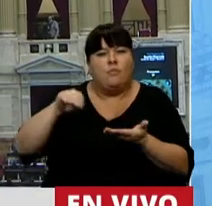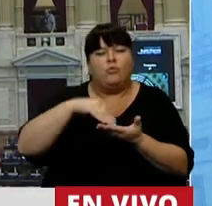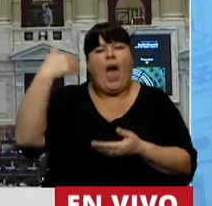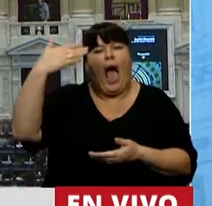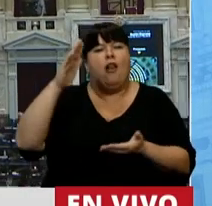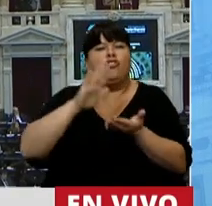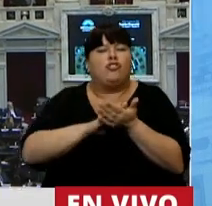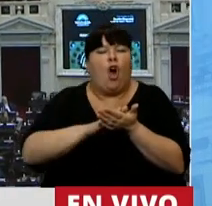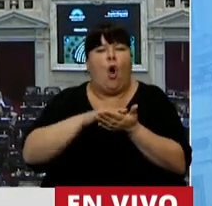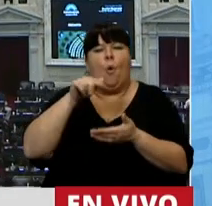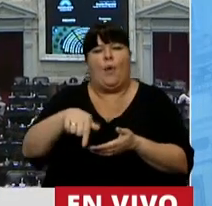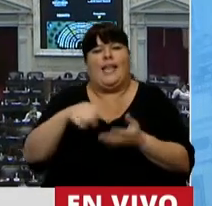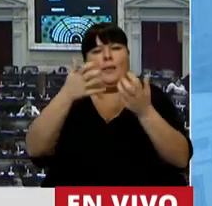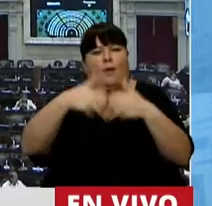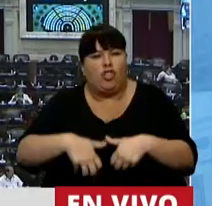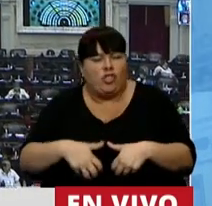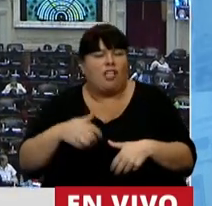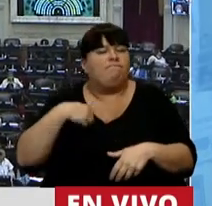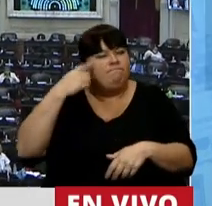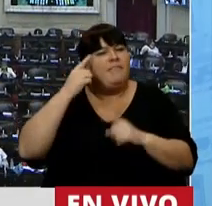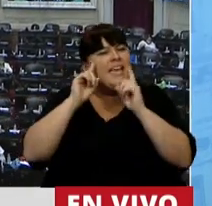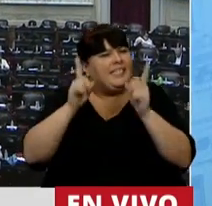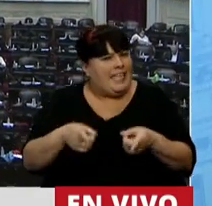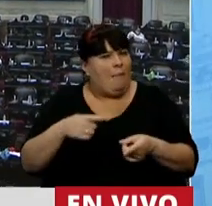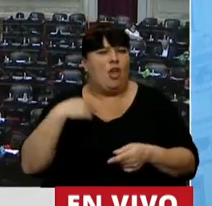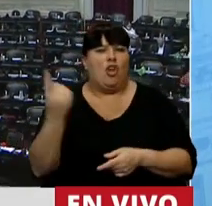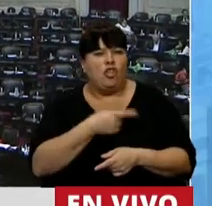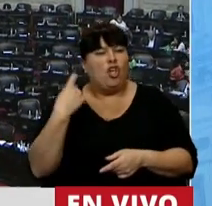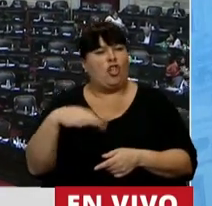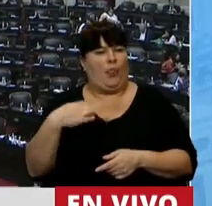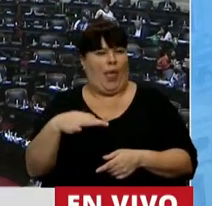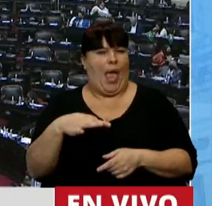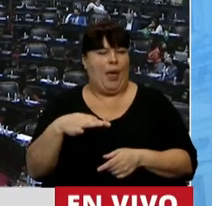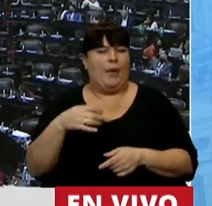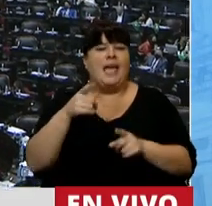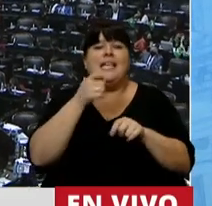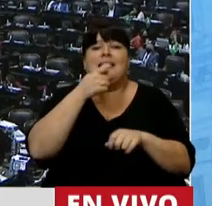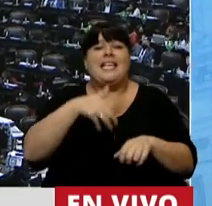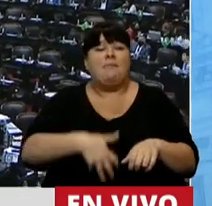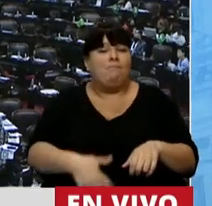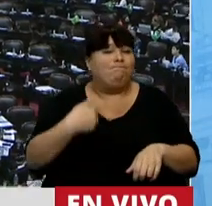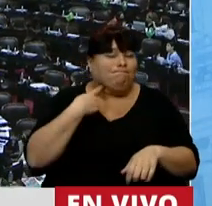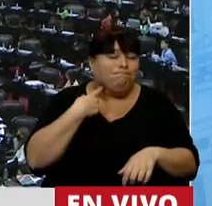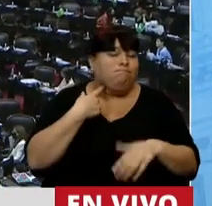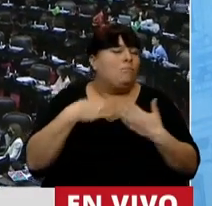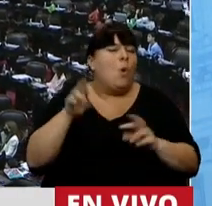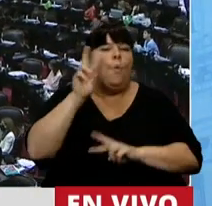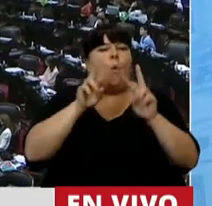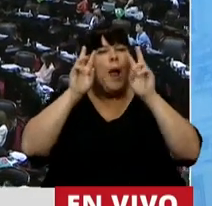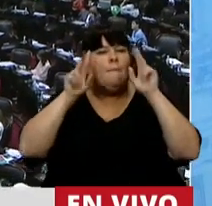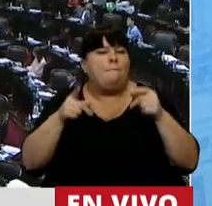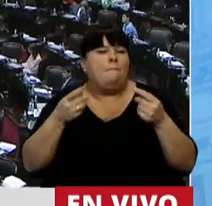hablaban de la trazabilidad sobre este proyecto, creo que también tenemos que darnos nosotros en los embarazos no deseados la posibilidad de